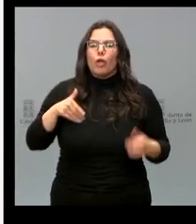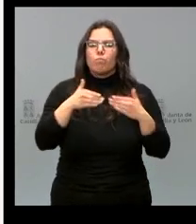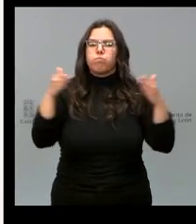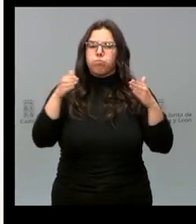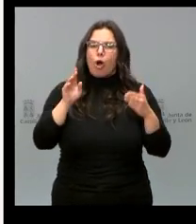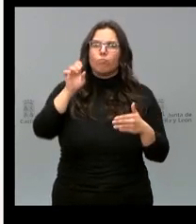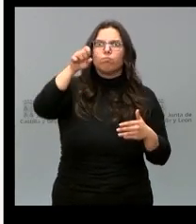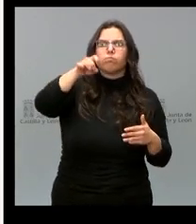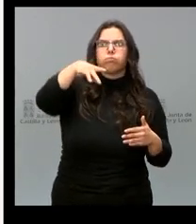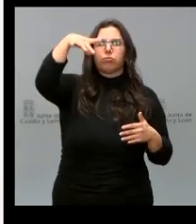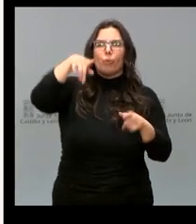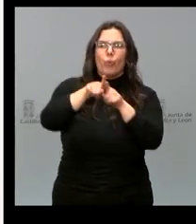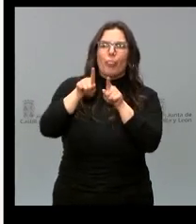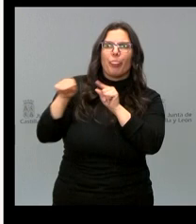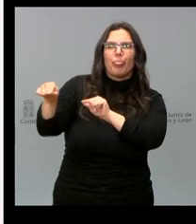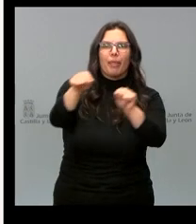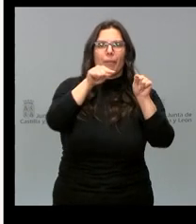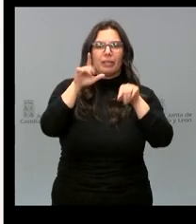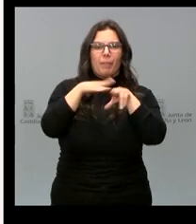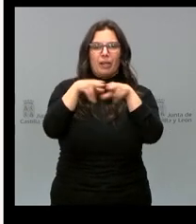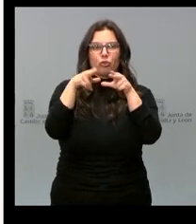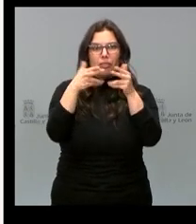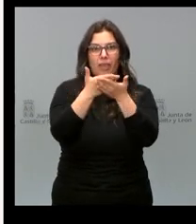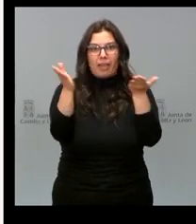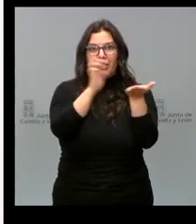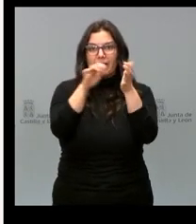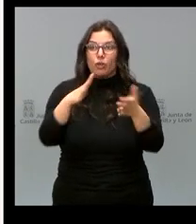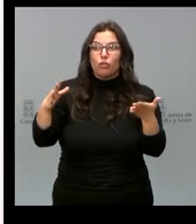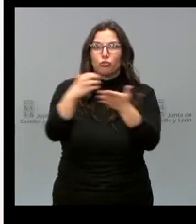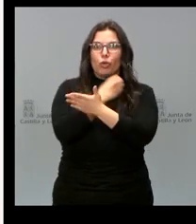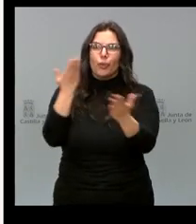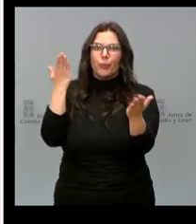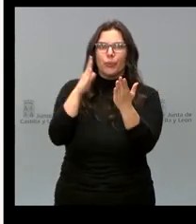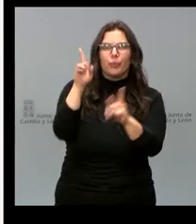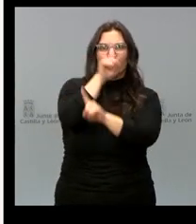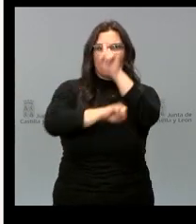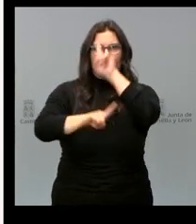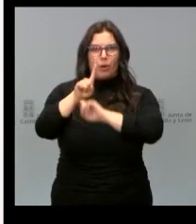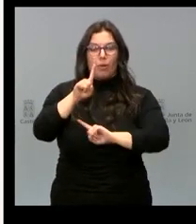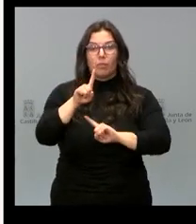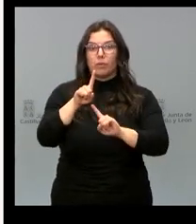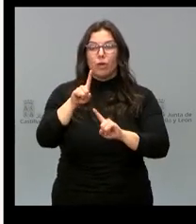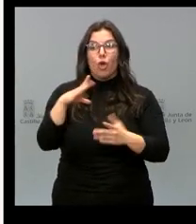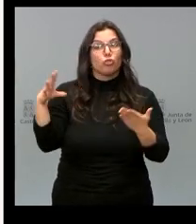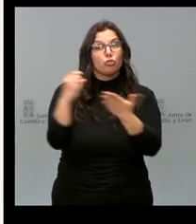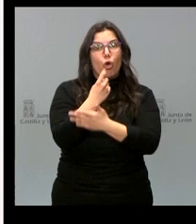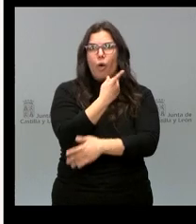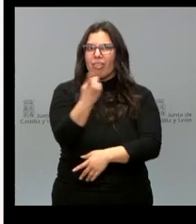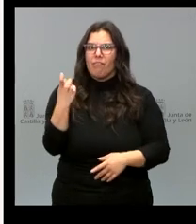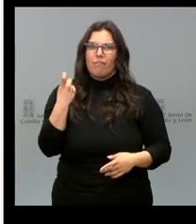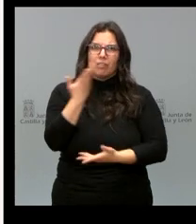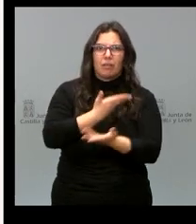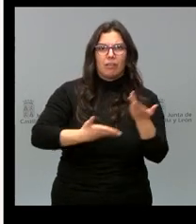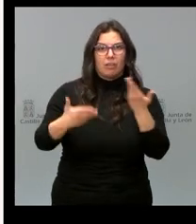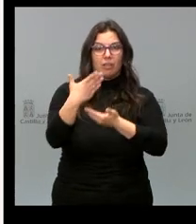la sociedad de Castilla y León para que entre todos hagamos frente a este problema. Todos somos necesarios,